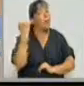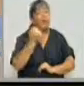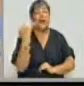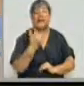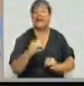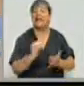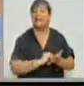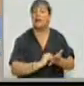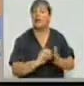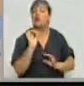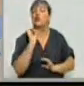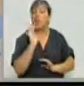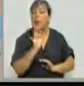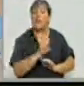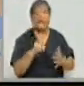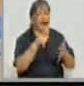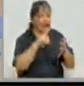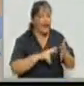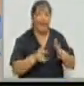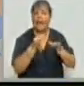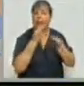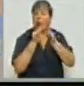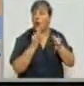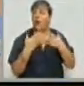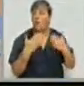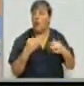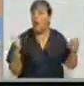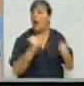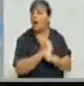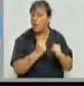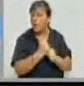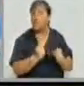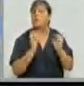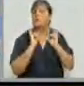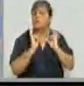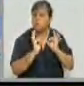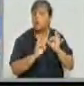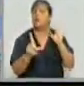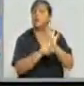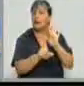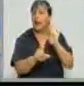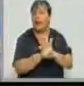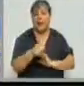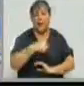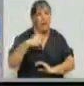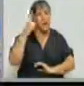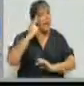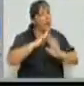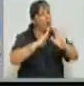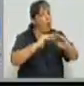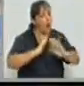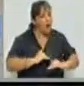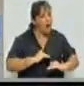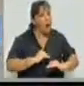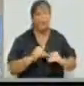Senado no solamente la trate, dialogue, sino que pueda sancionar con fuerza una ley que nos parece igualitaria y